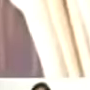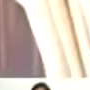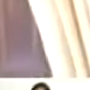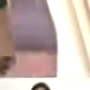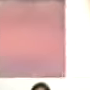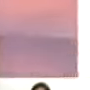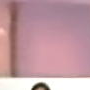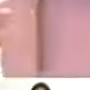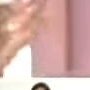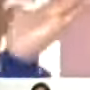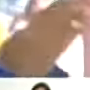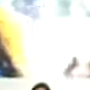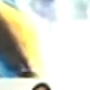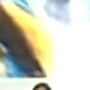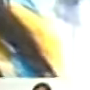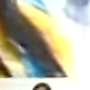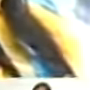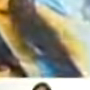May